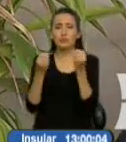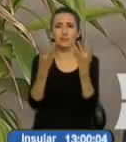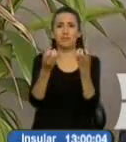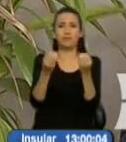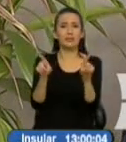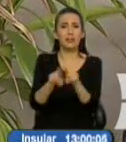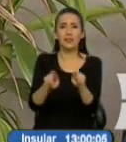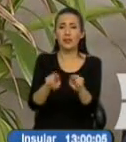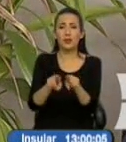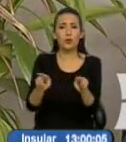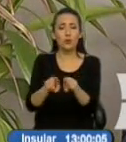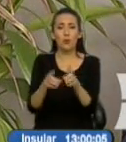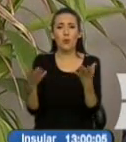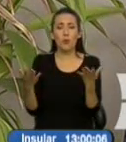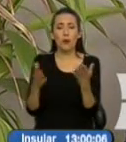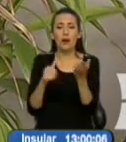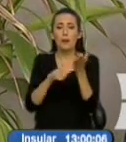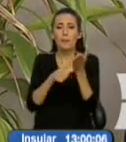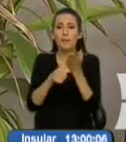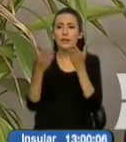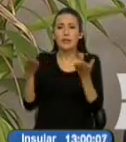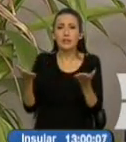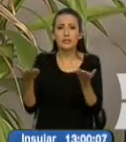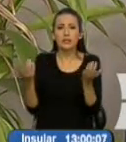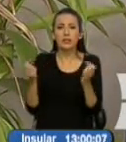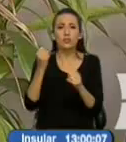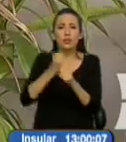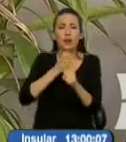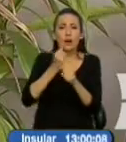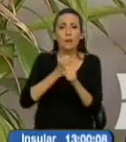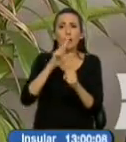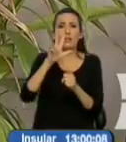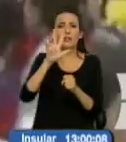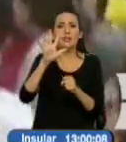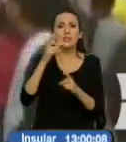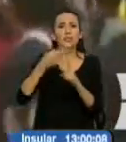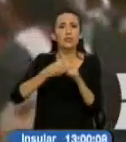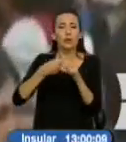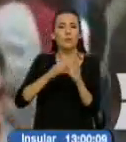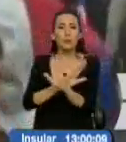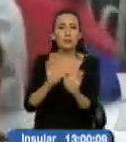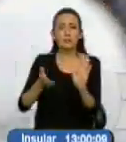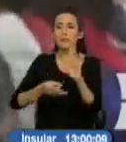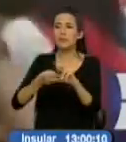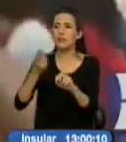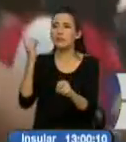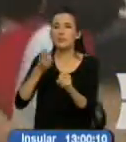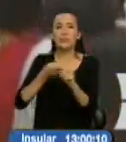El promedio de duración de un ministro me parece que estaba entre 3 y 5 meses.